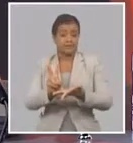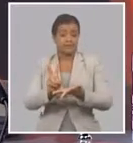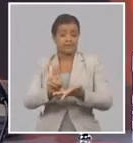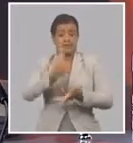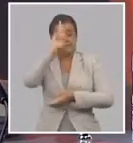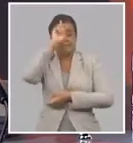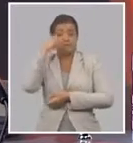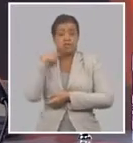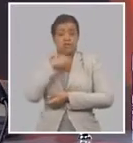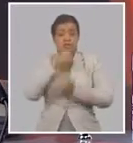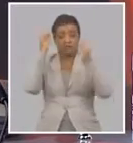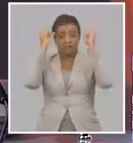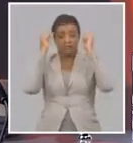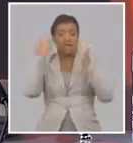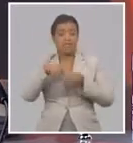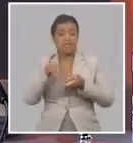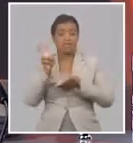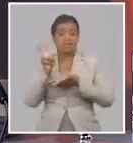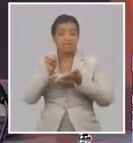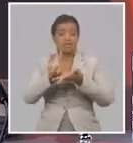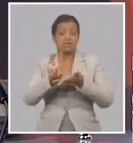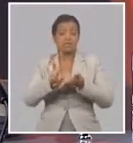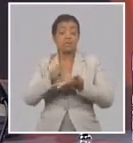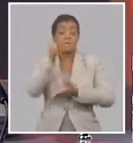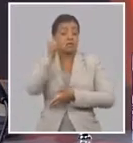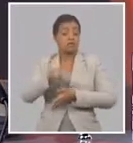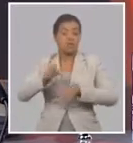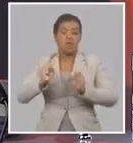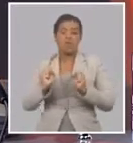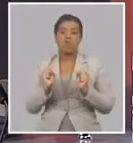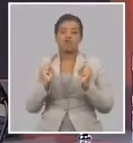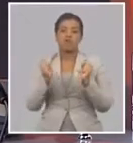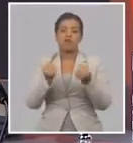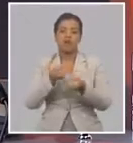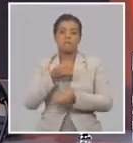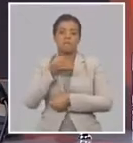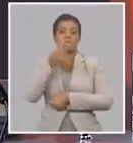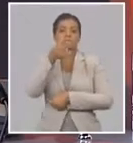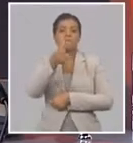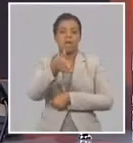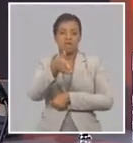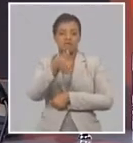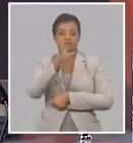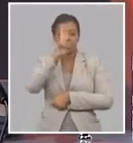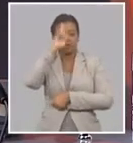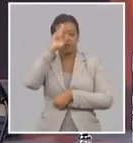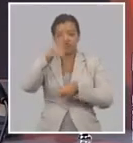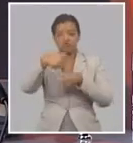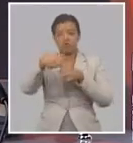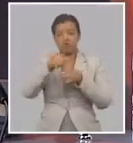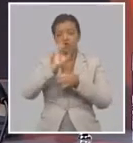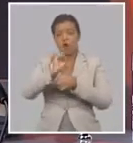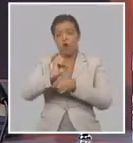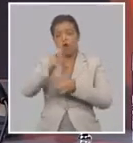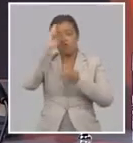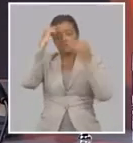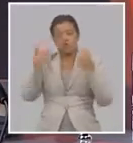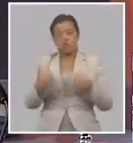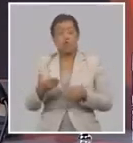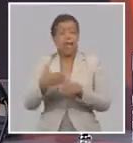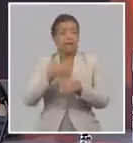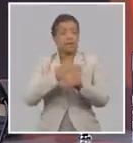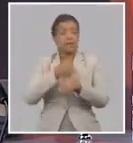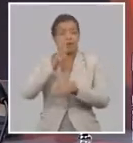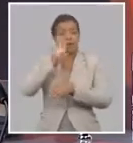sea por su médico enfermera de la familia está en la obligación de presentarse en el consultorio en su área de salud antes de las